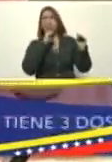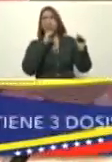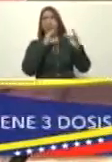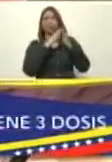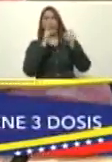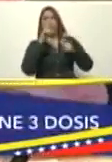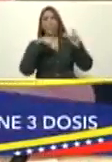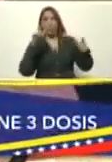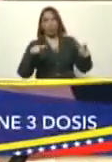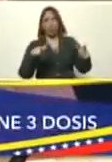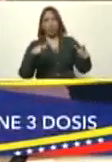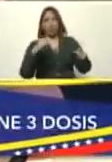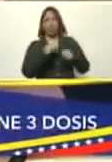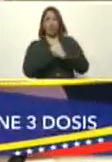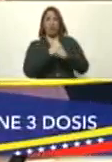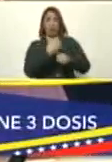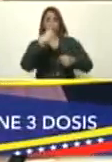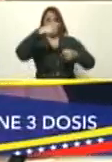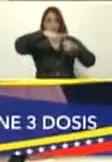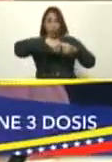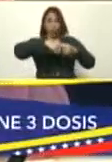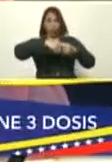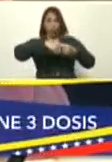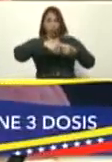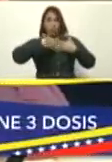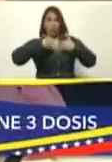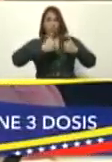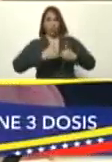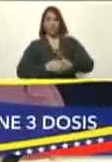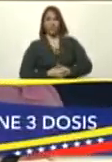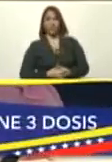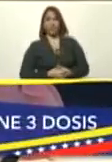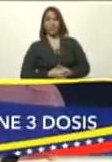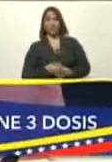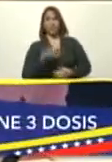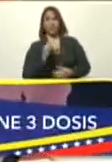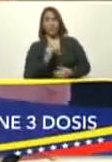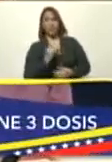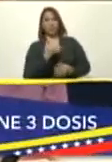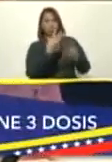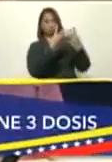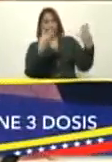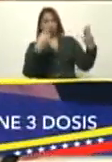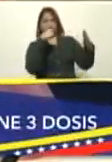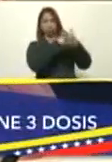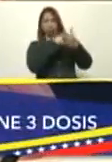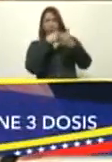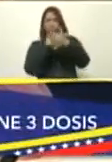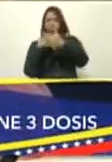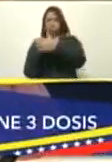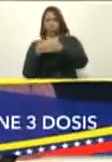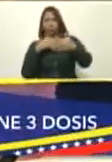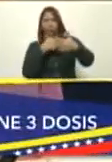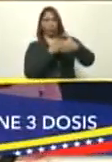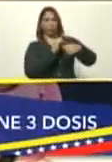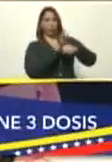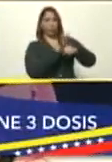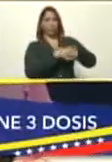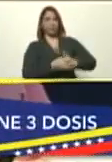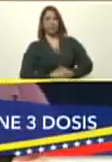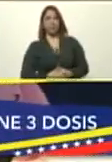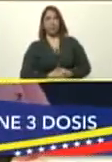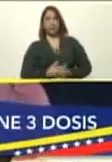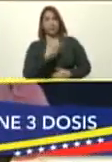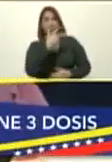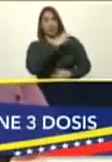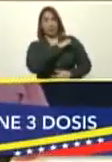todo el personal y trabajadores del sector de la salud, los que están en la primera fila en combate contra el COVID-19. 3 de